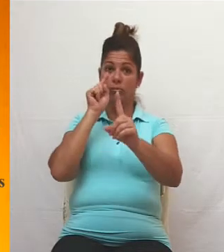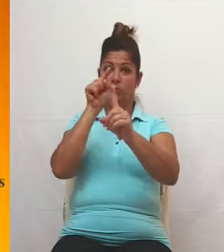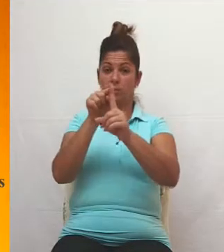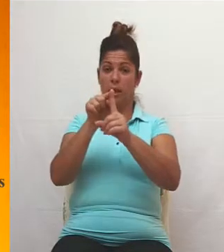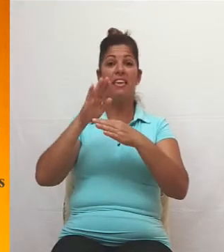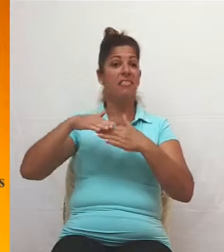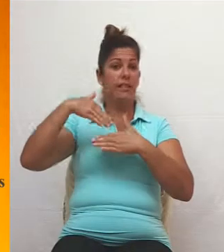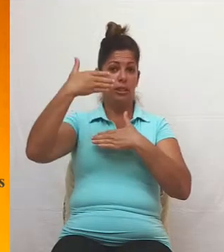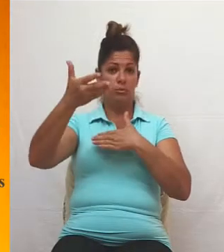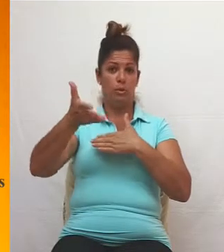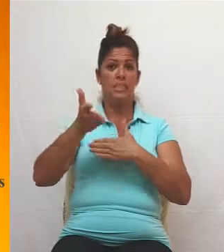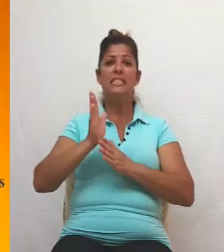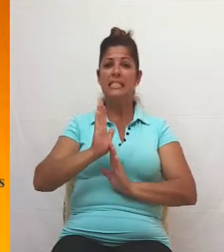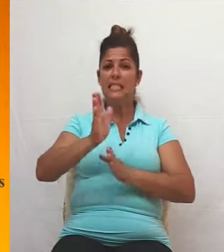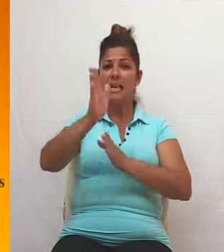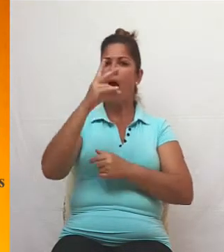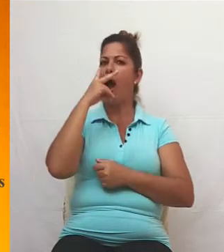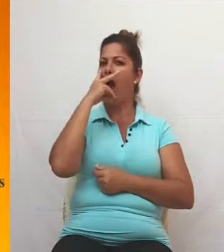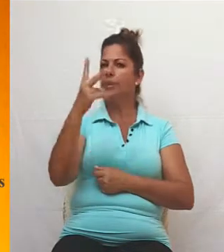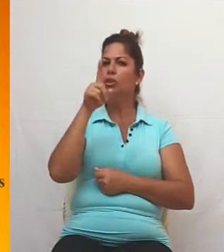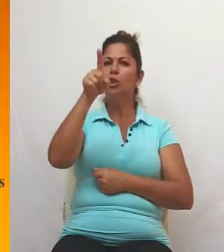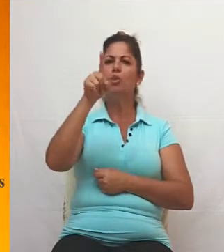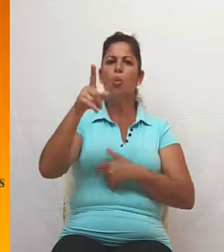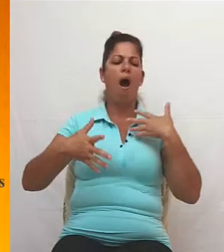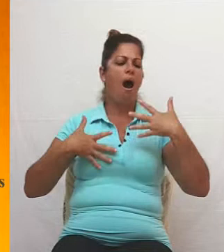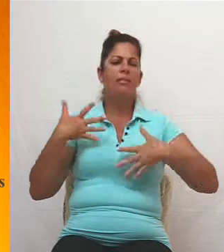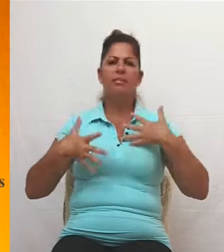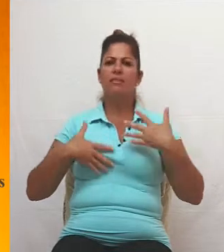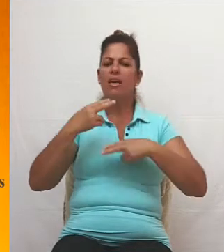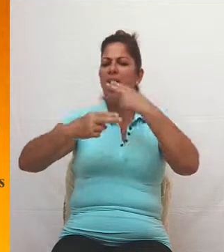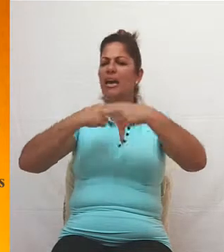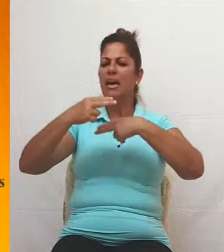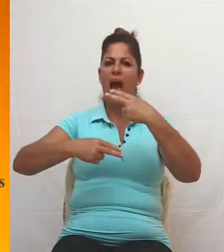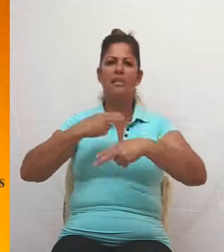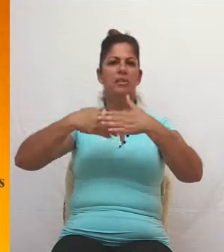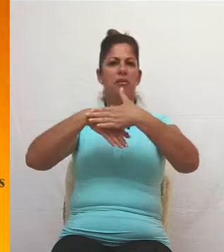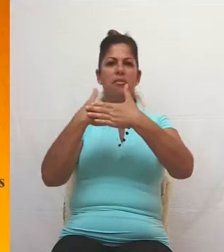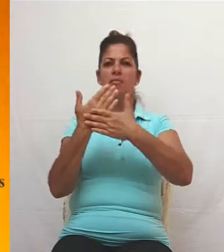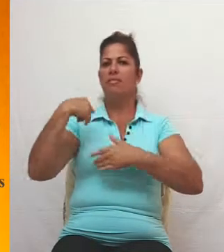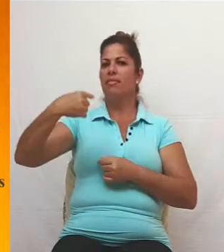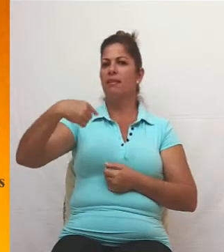intencionada para que luego sigas atento en tu actividad cotidiana